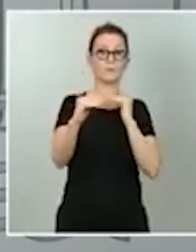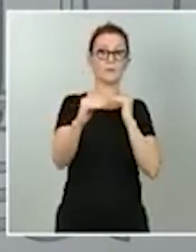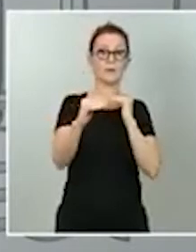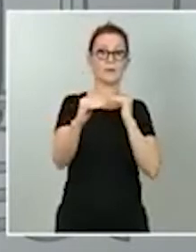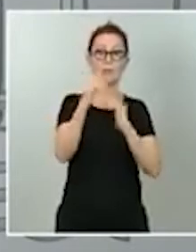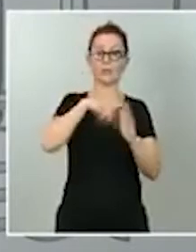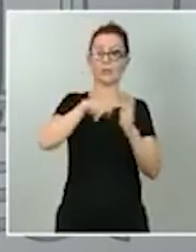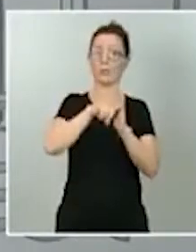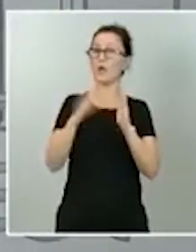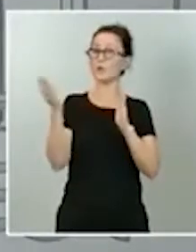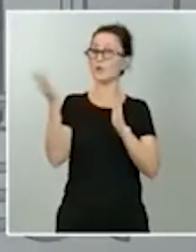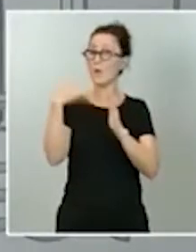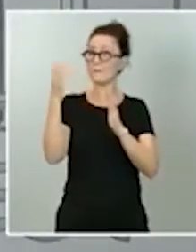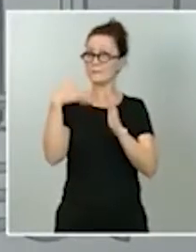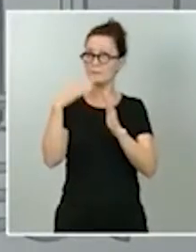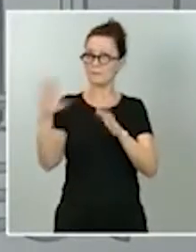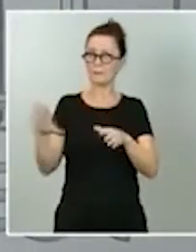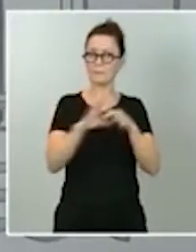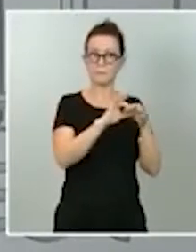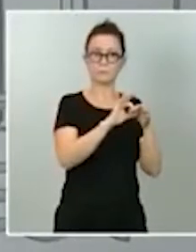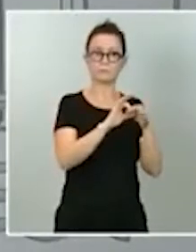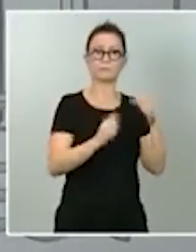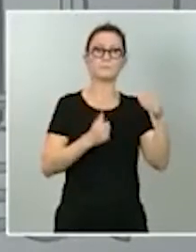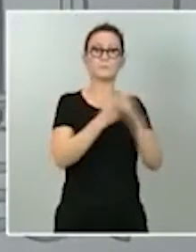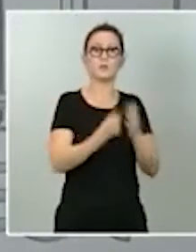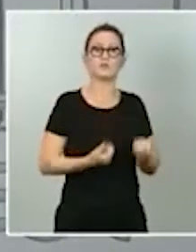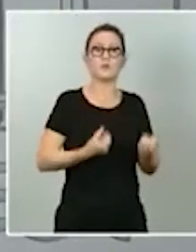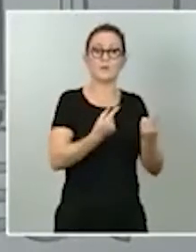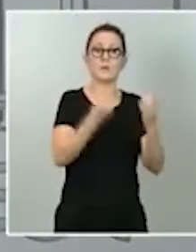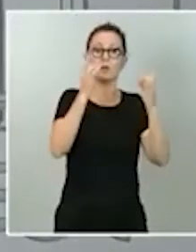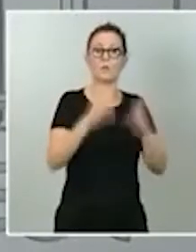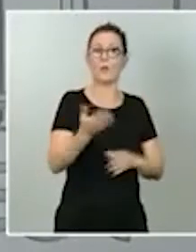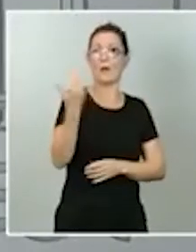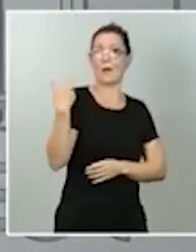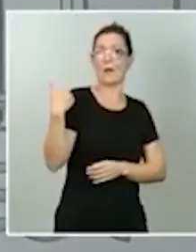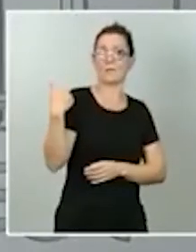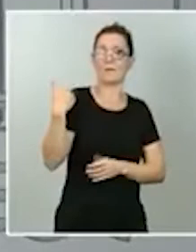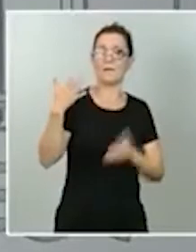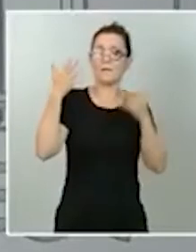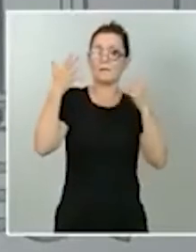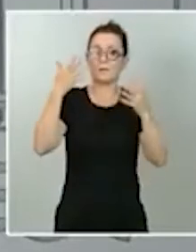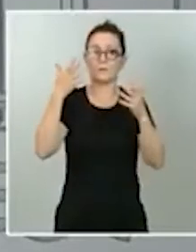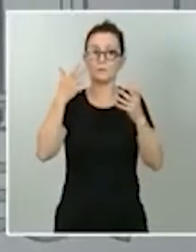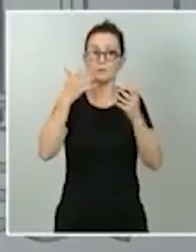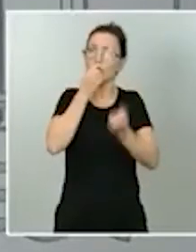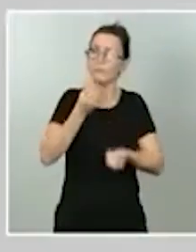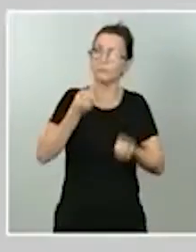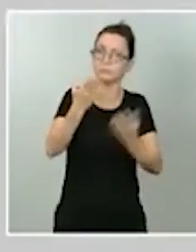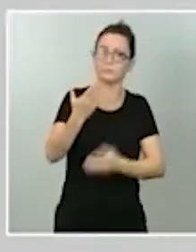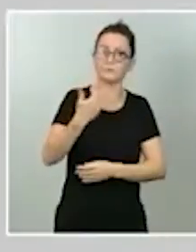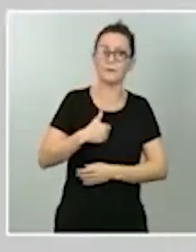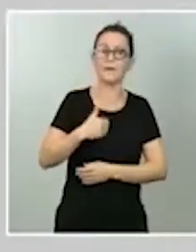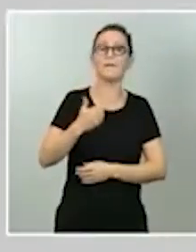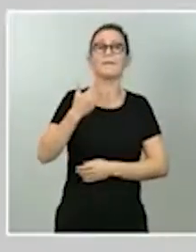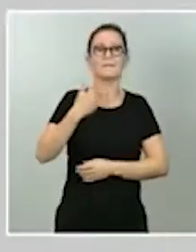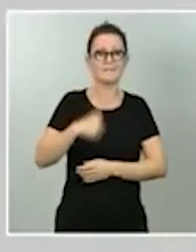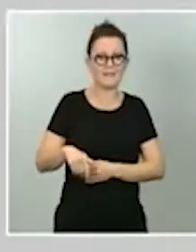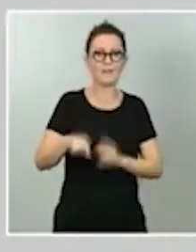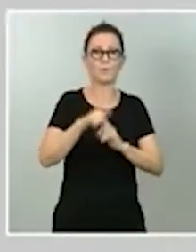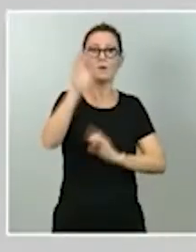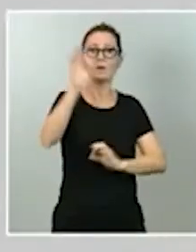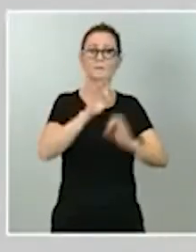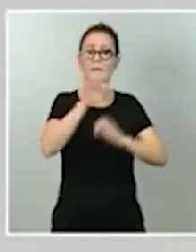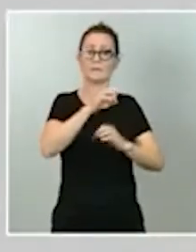tras la celebración del consejo de política fiscal y financiera si hemos fijado unas tasas de déficit que hemos denominado de